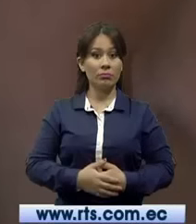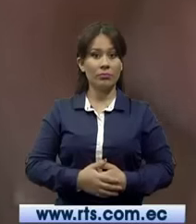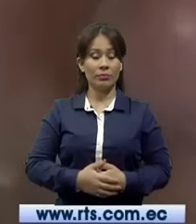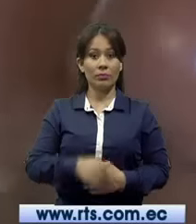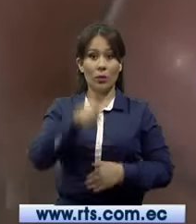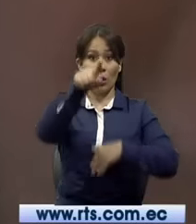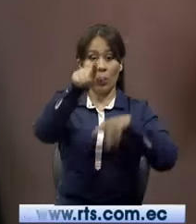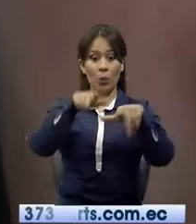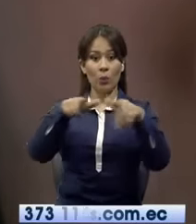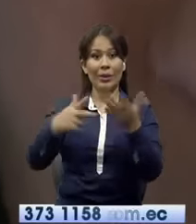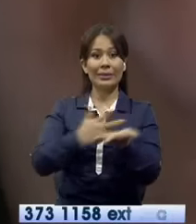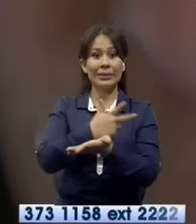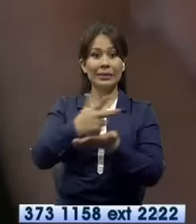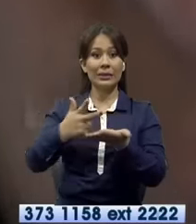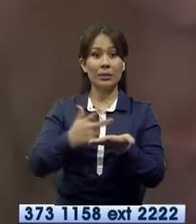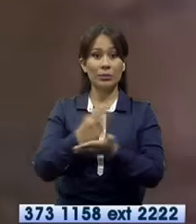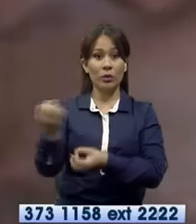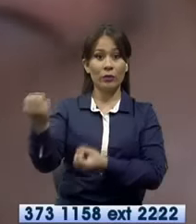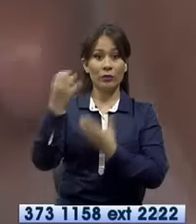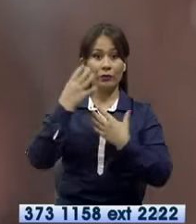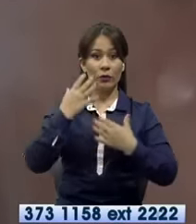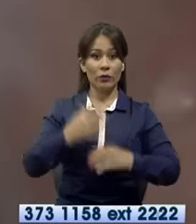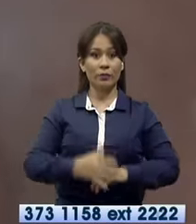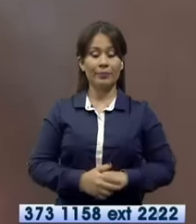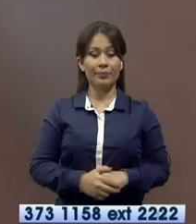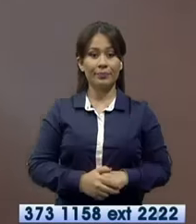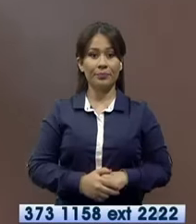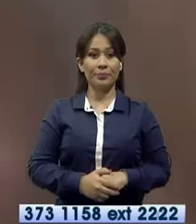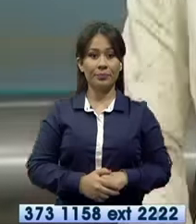En Chimborazo, informó Darwin Altamirano.